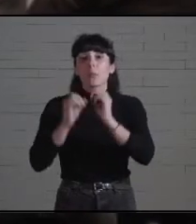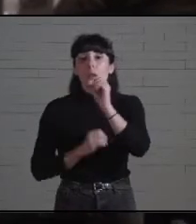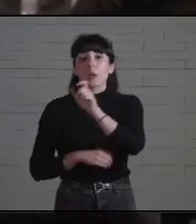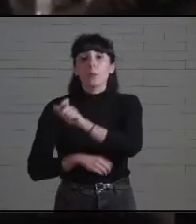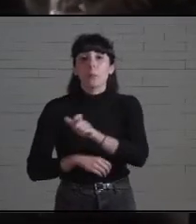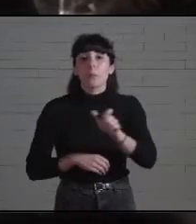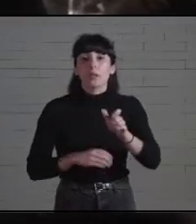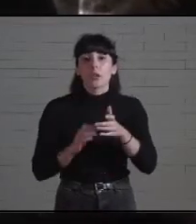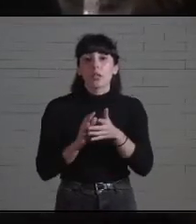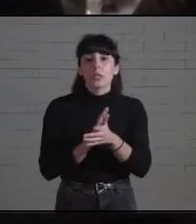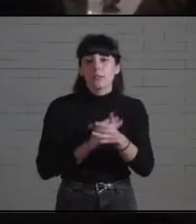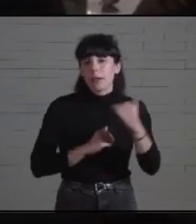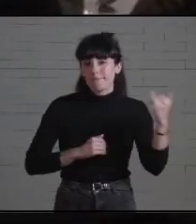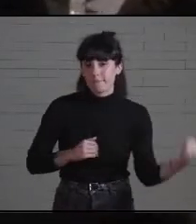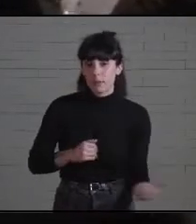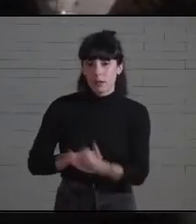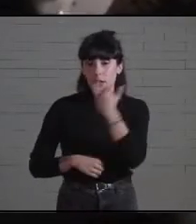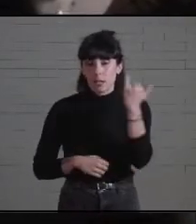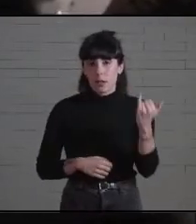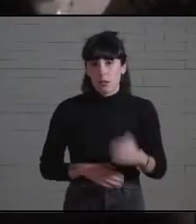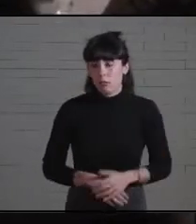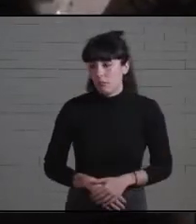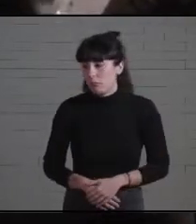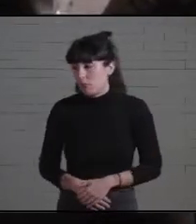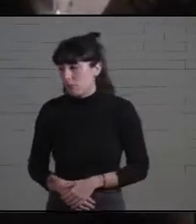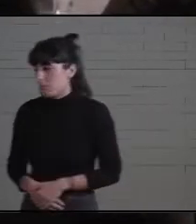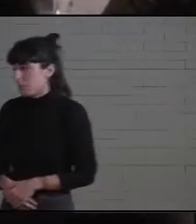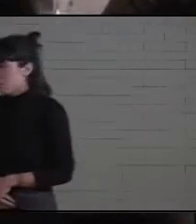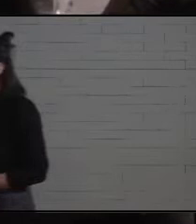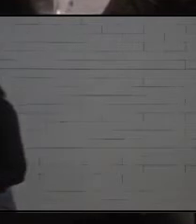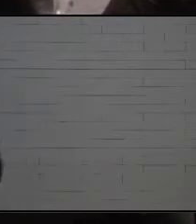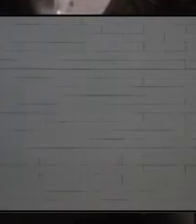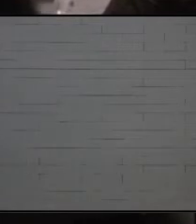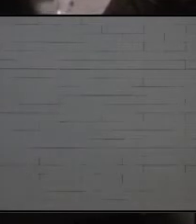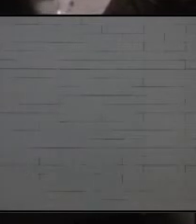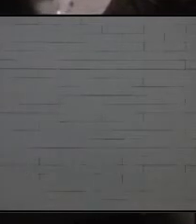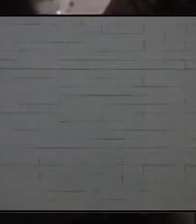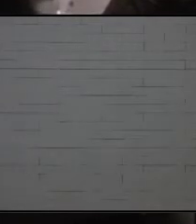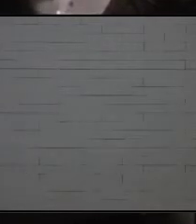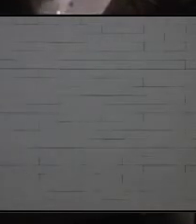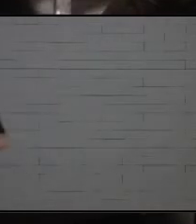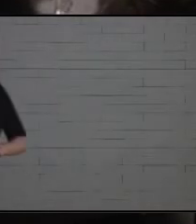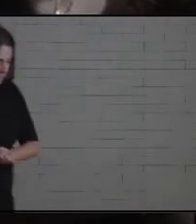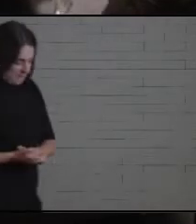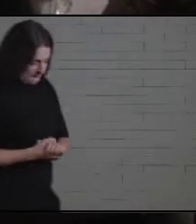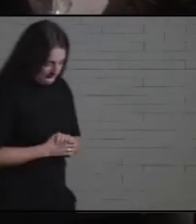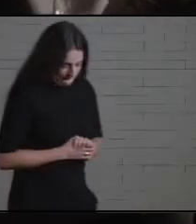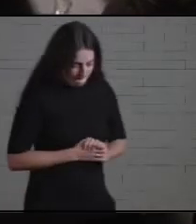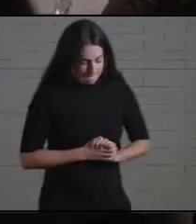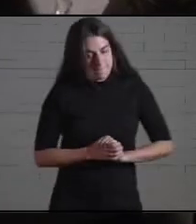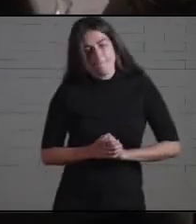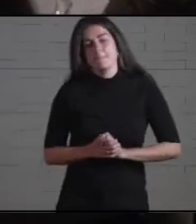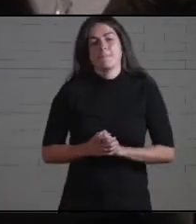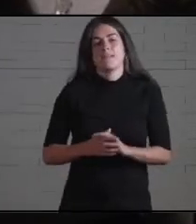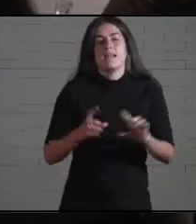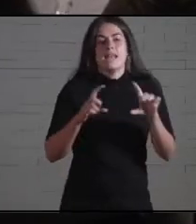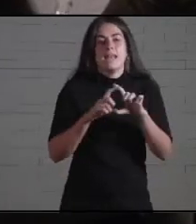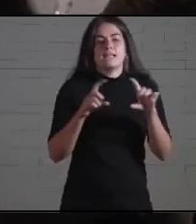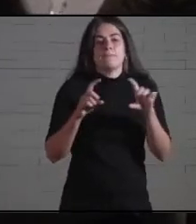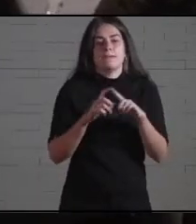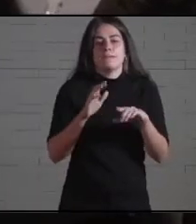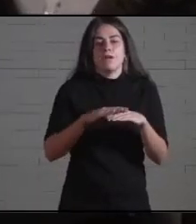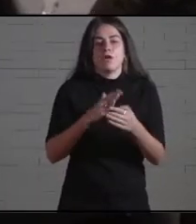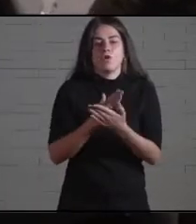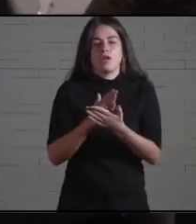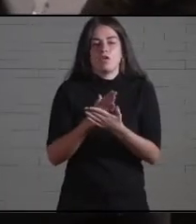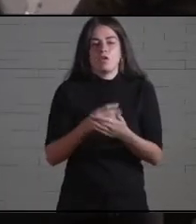está frecuentemente agotada. ¿Qué hacen o deberían hacer las empresas por la conciliación corresponsable? Bueno, este es un